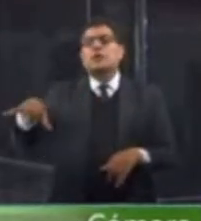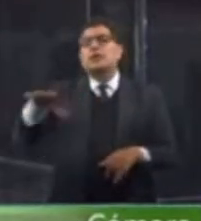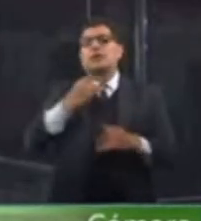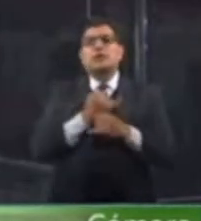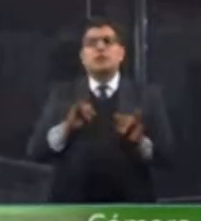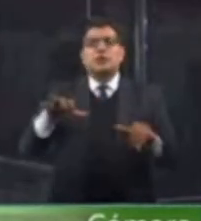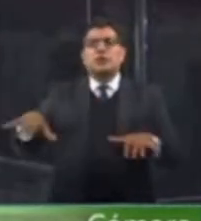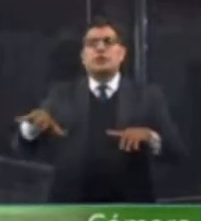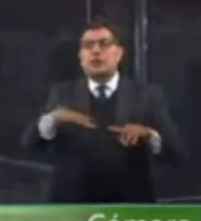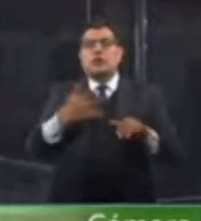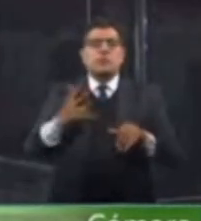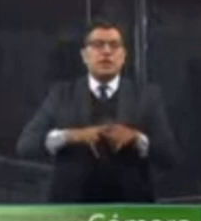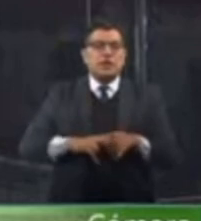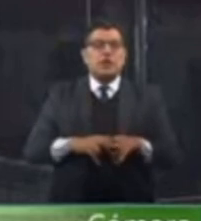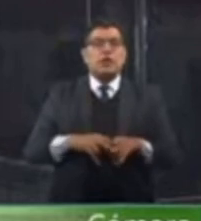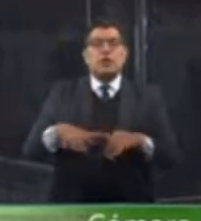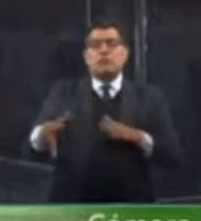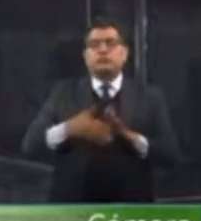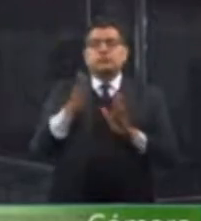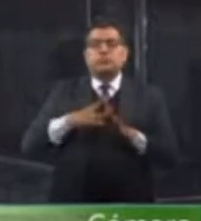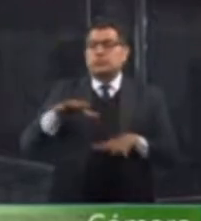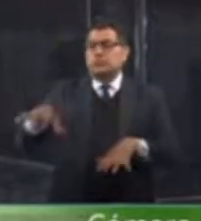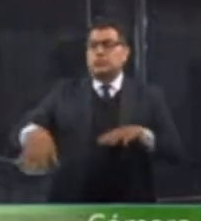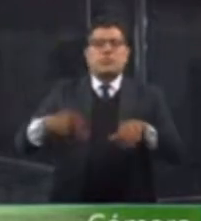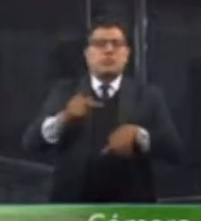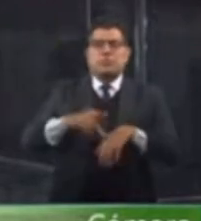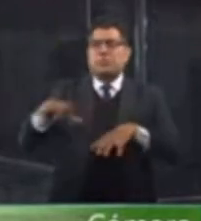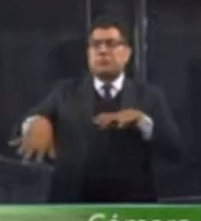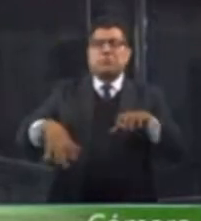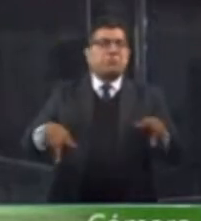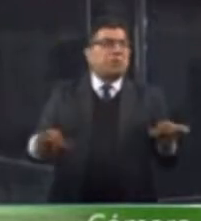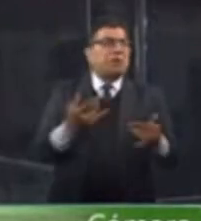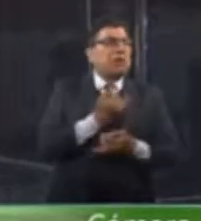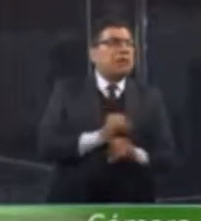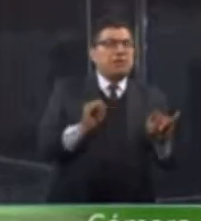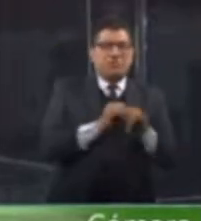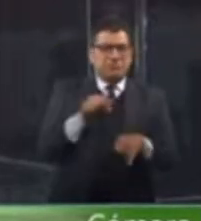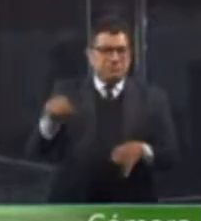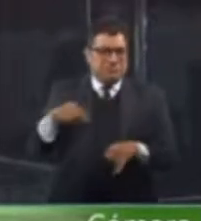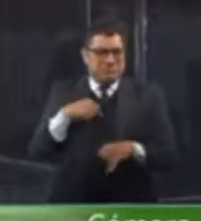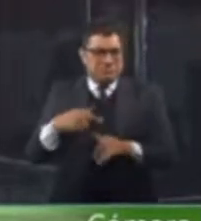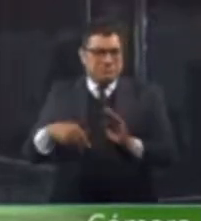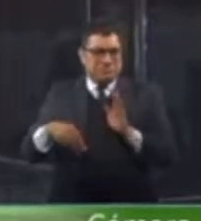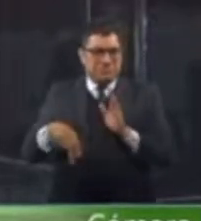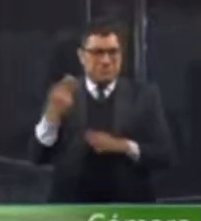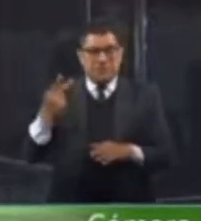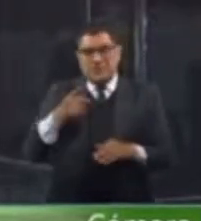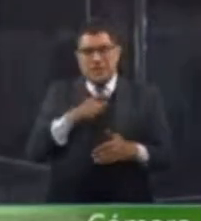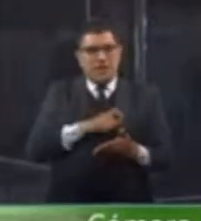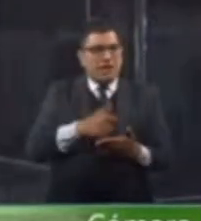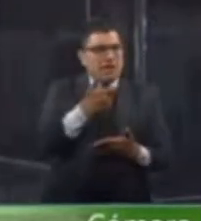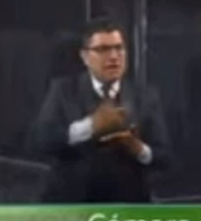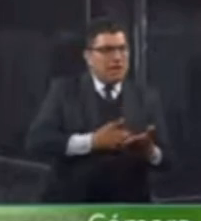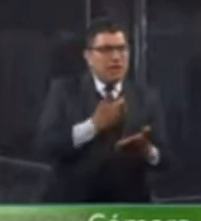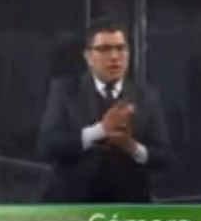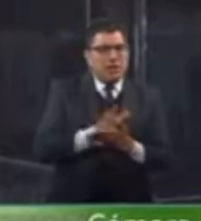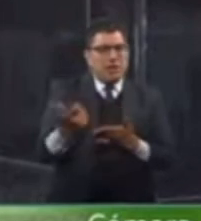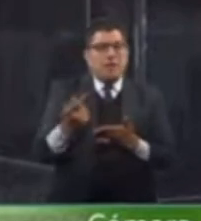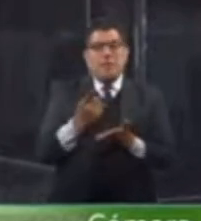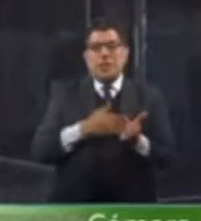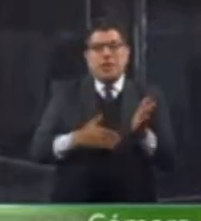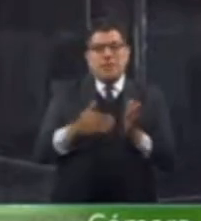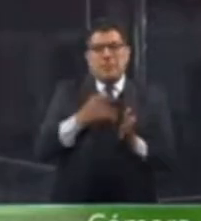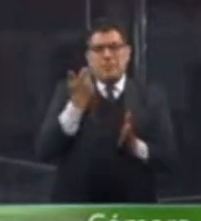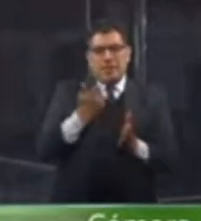en obra negra y hasta con piedras, y para poder cobrar y robar miles de millones de pesos